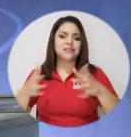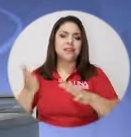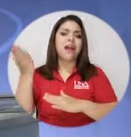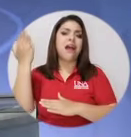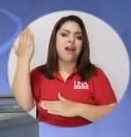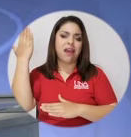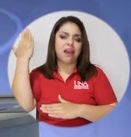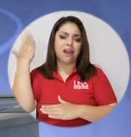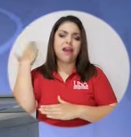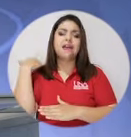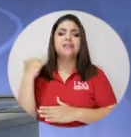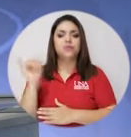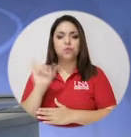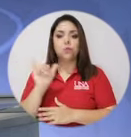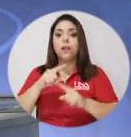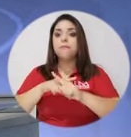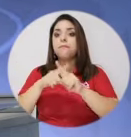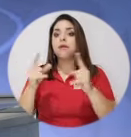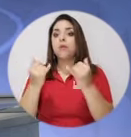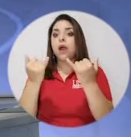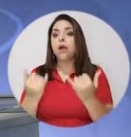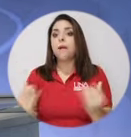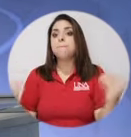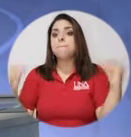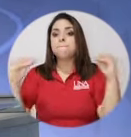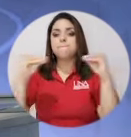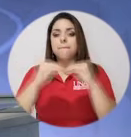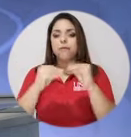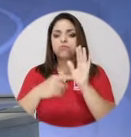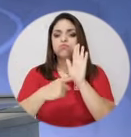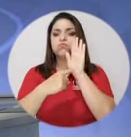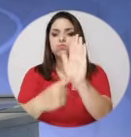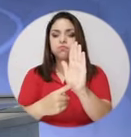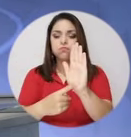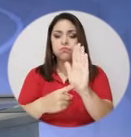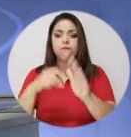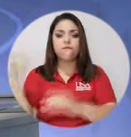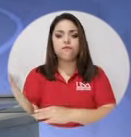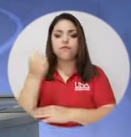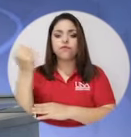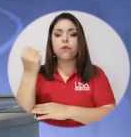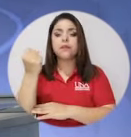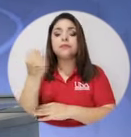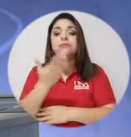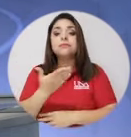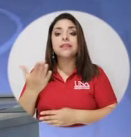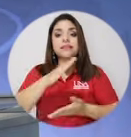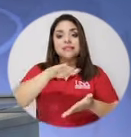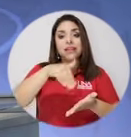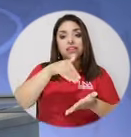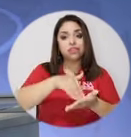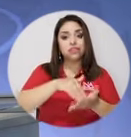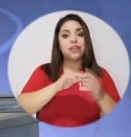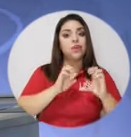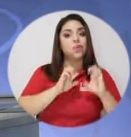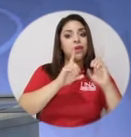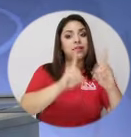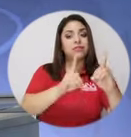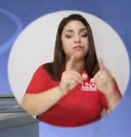nos saltó así al frente la gran brecha educativa que hay entre los centros educativos privados y los